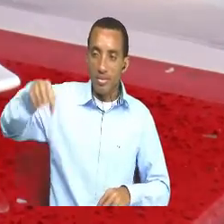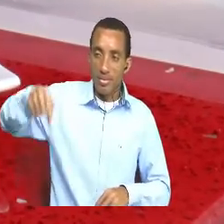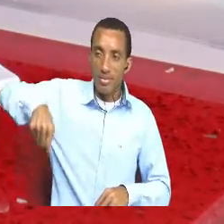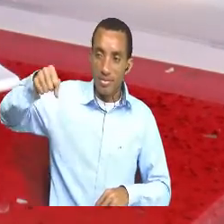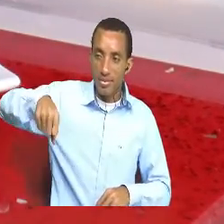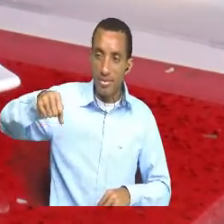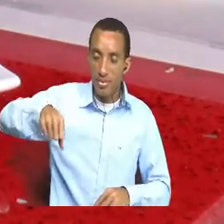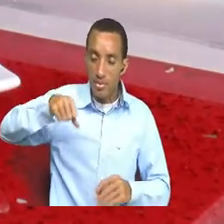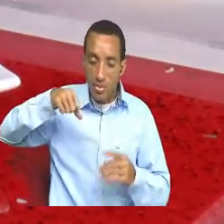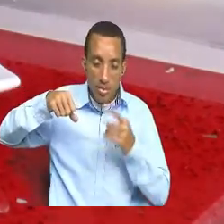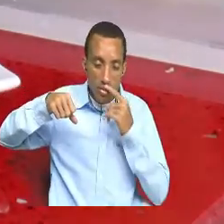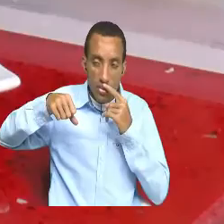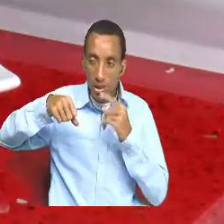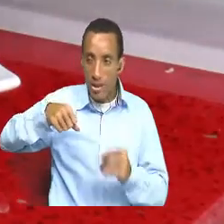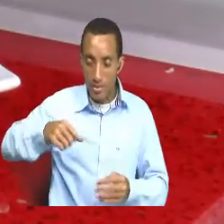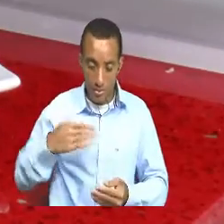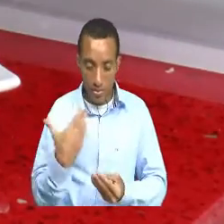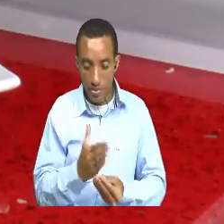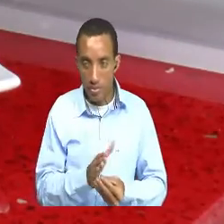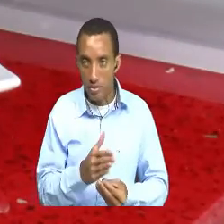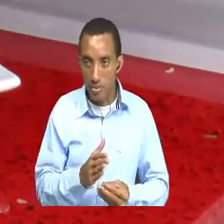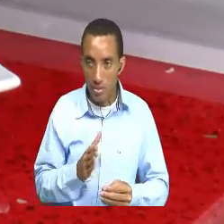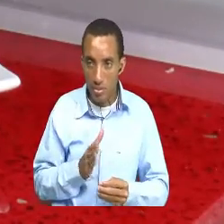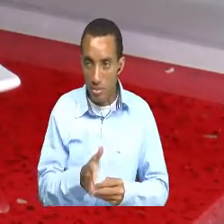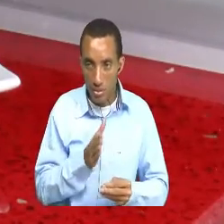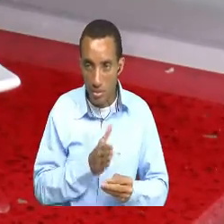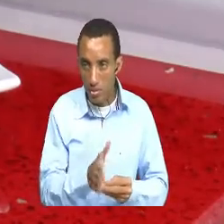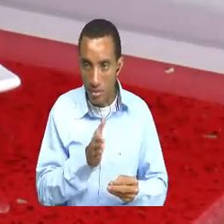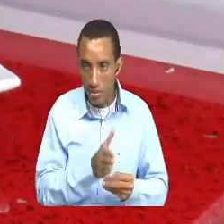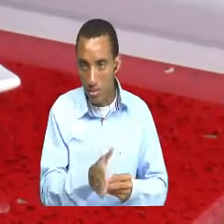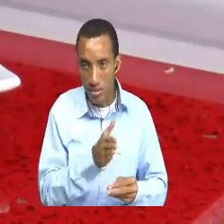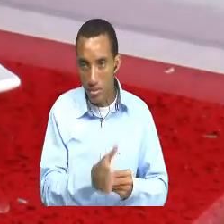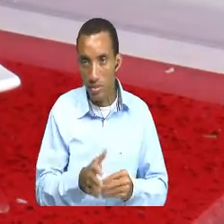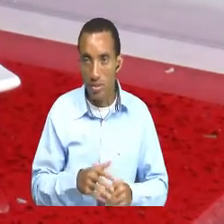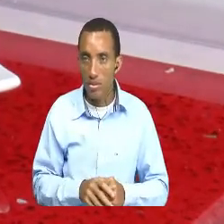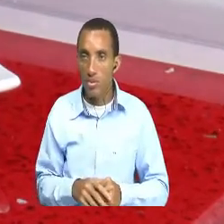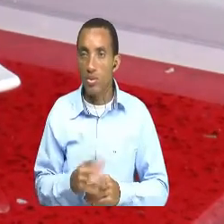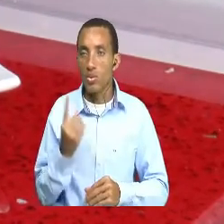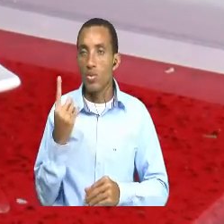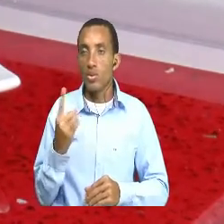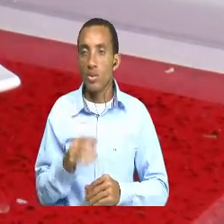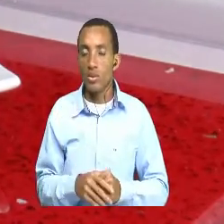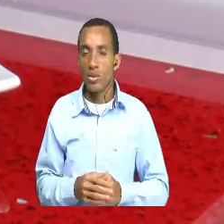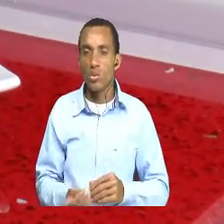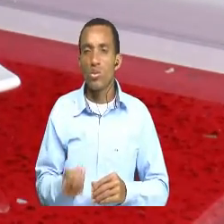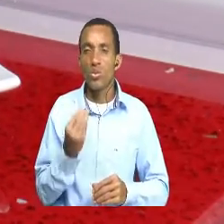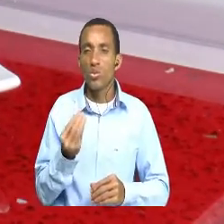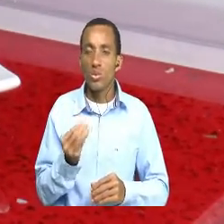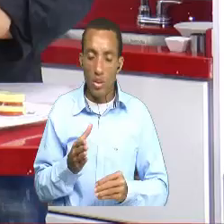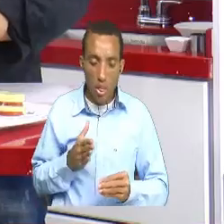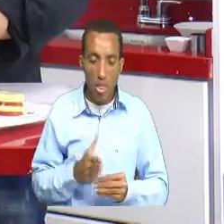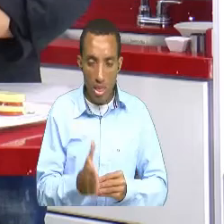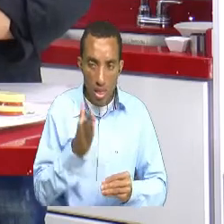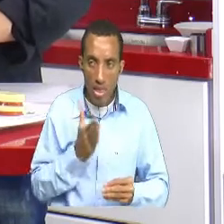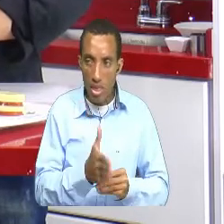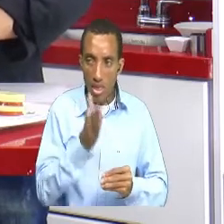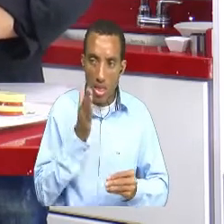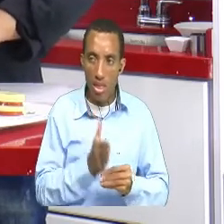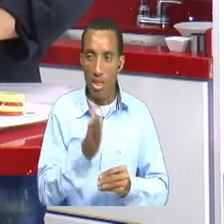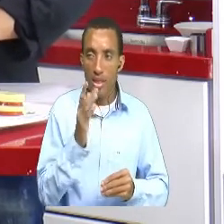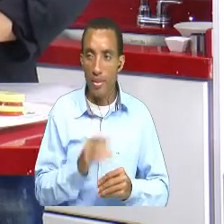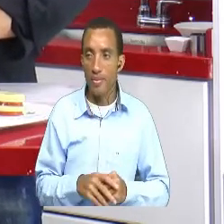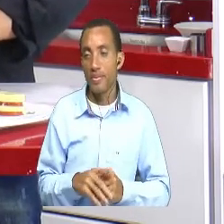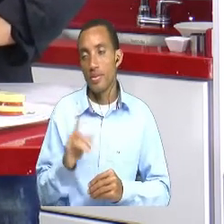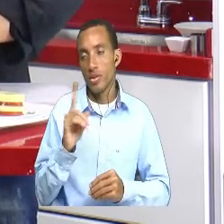les decía anteriormente un solo corte para nuestros productos era temor de no hacerles mucho porque lo que vamos a hacer es oxidar nuestros productos